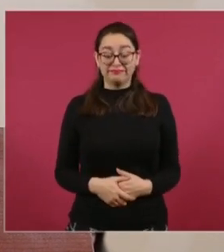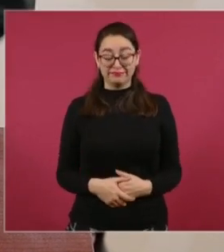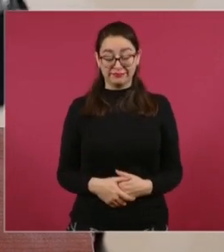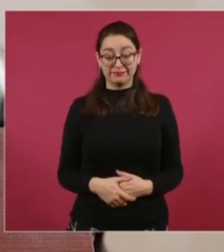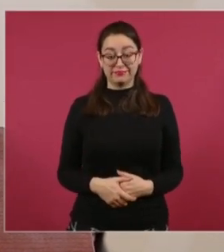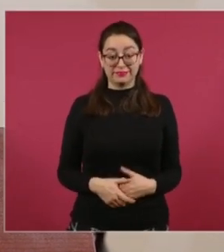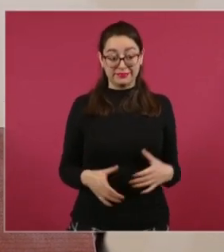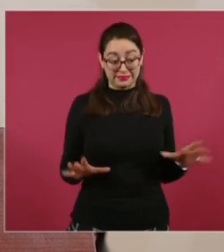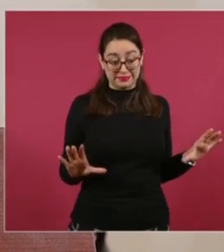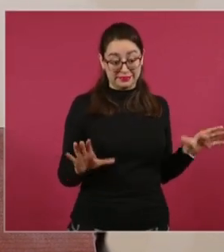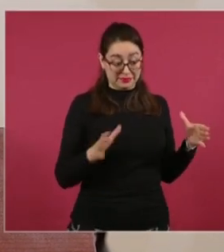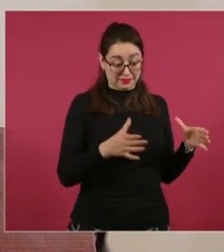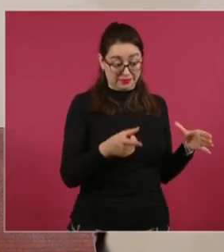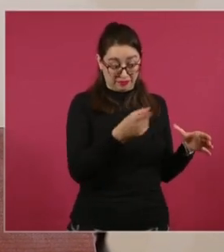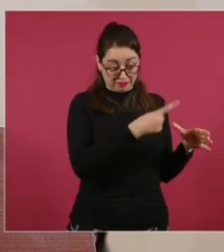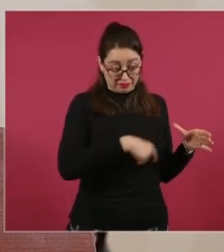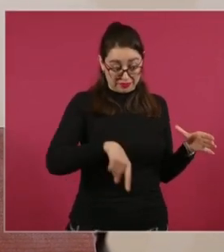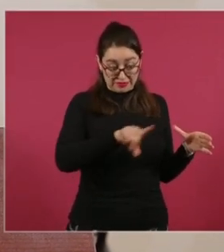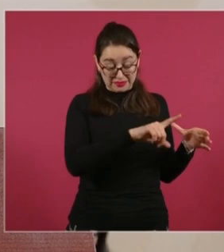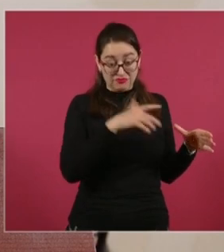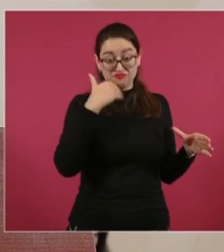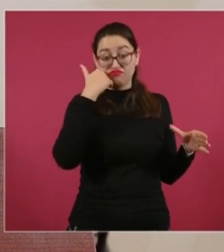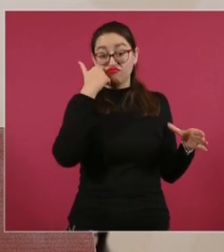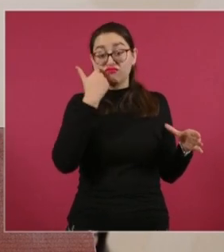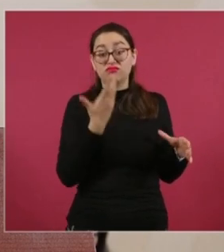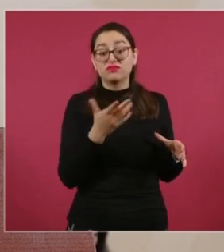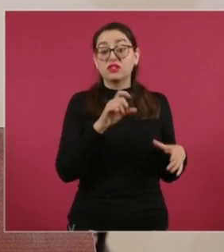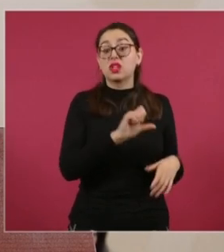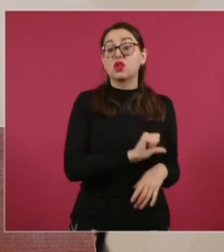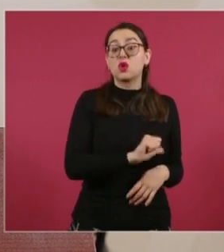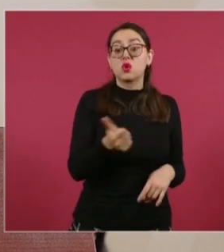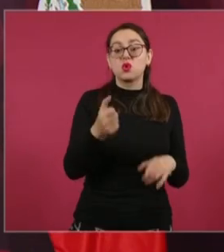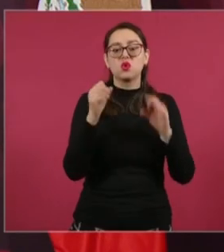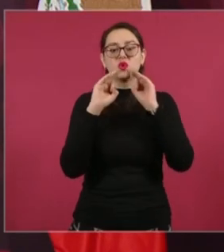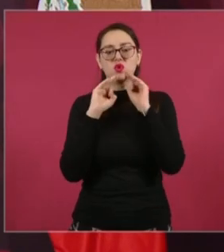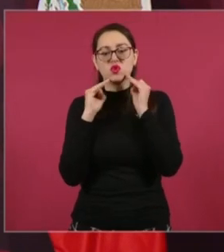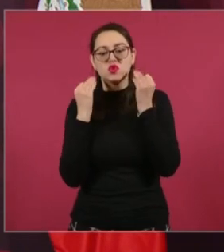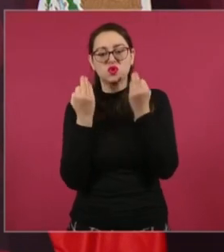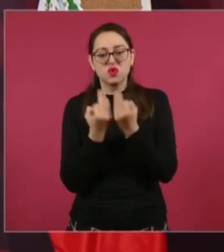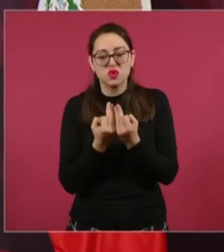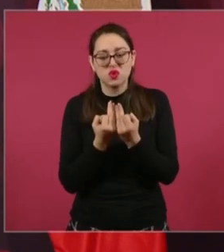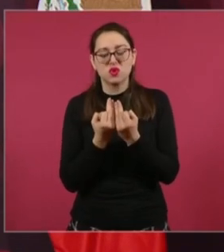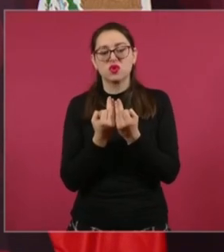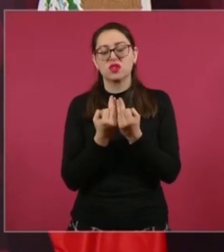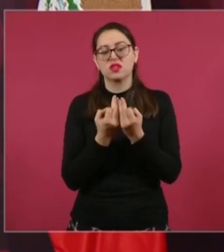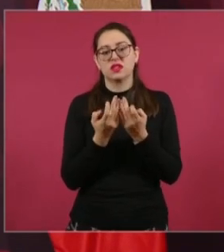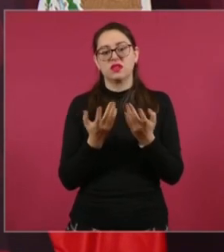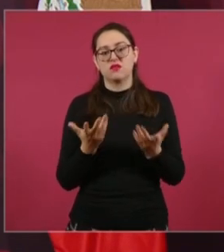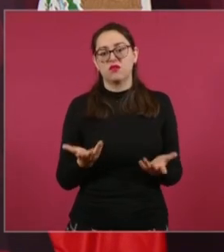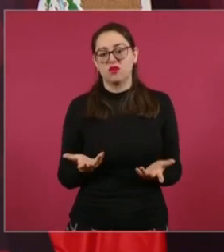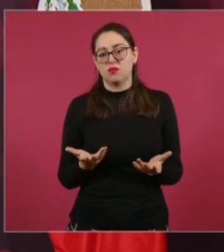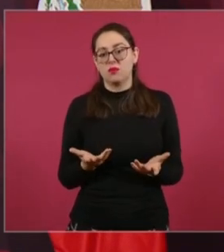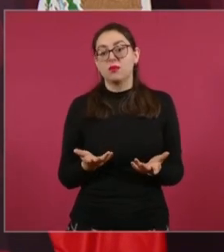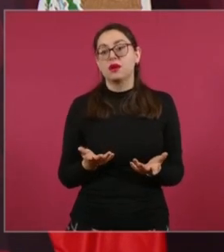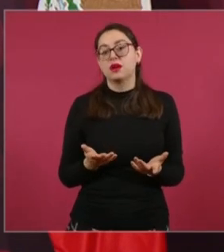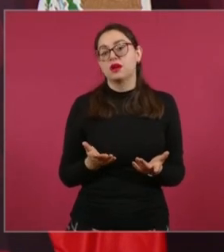por un atajo